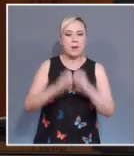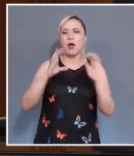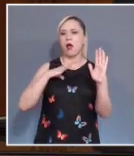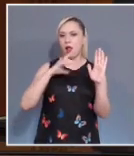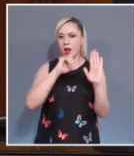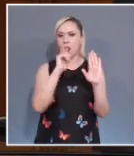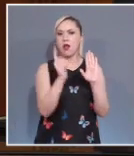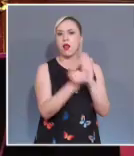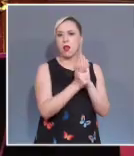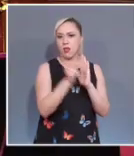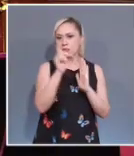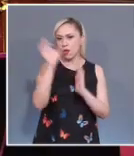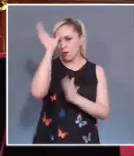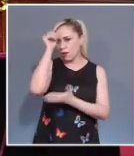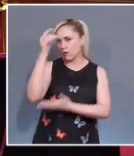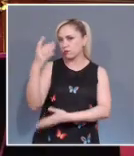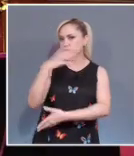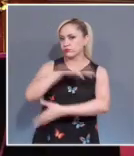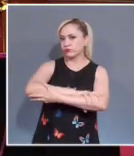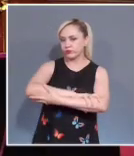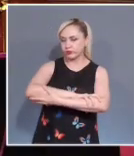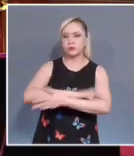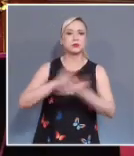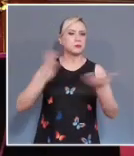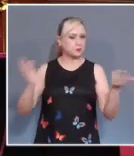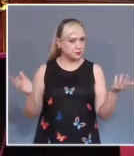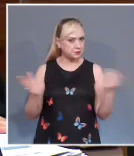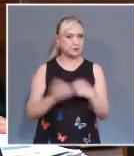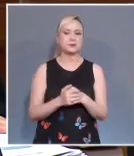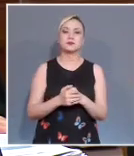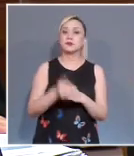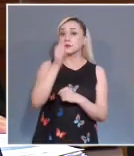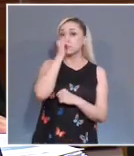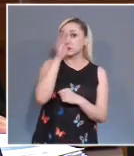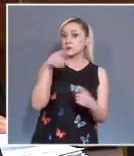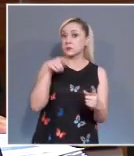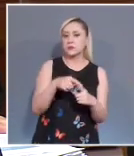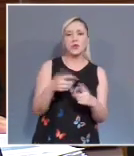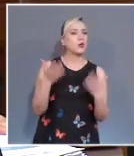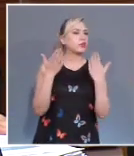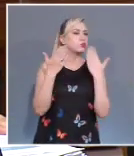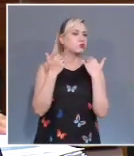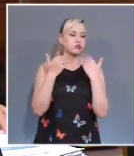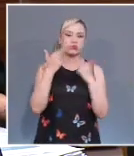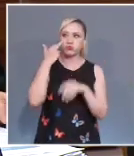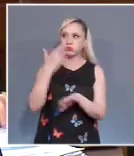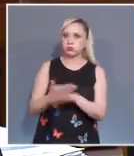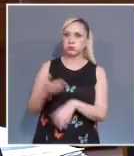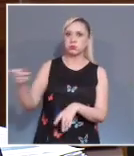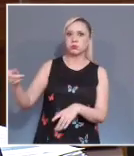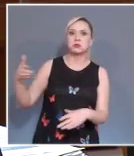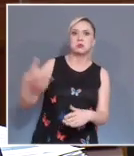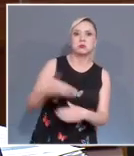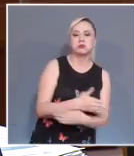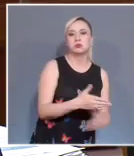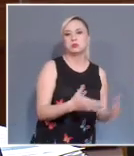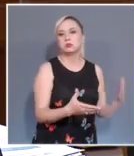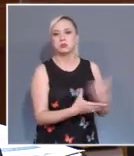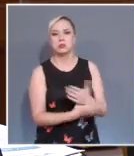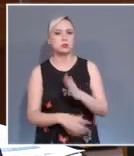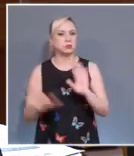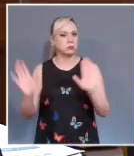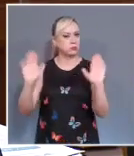colaboración respectivo. El acuerdo impugnado no invade las competencias de los municipios actores, porque de acuerdo con el artículo